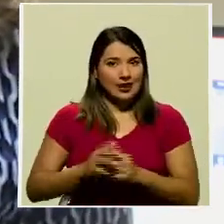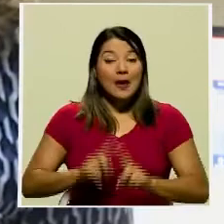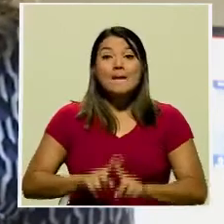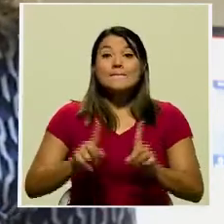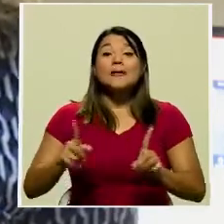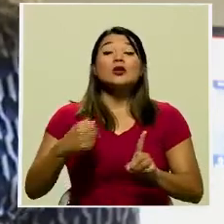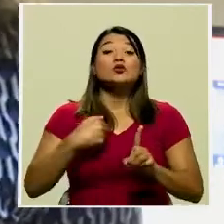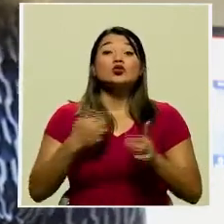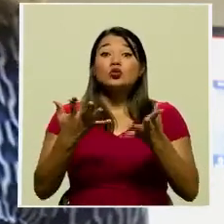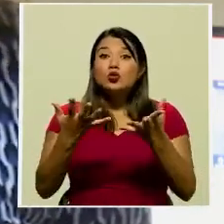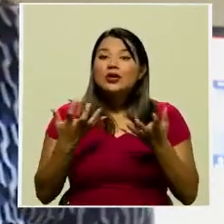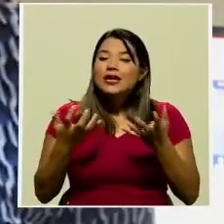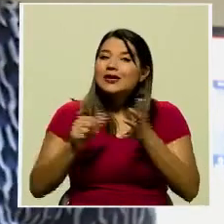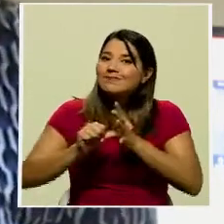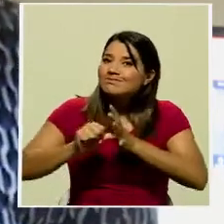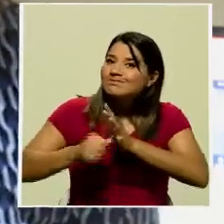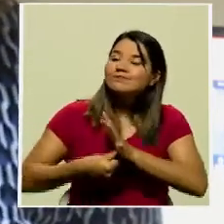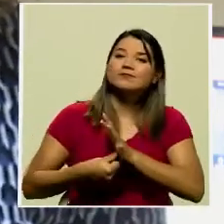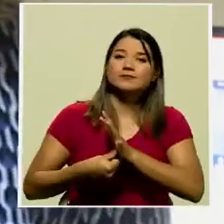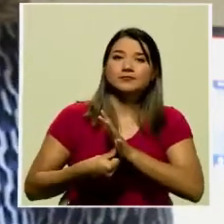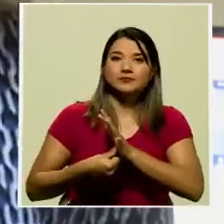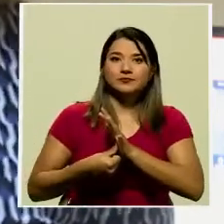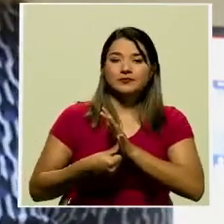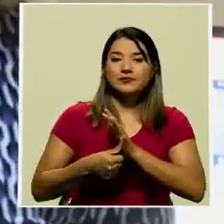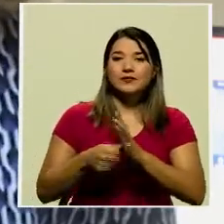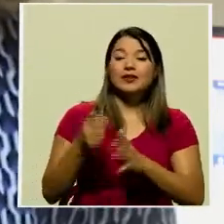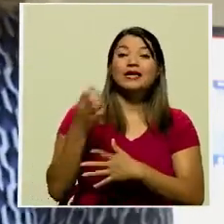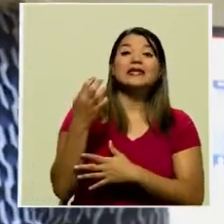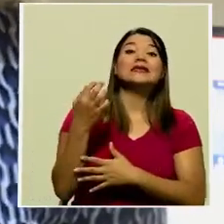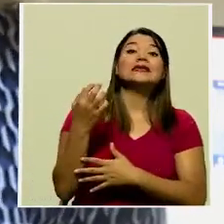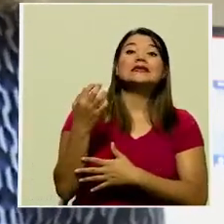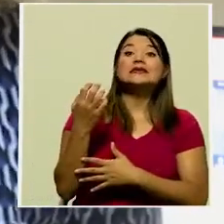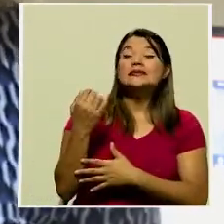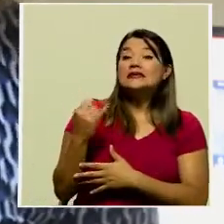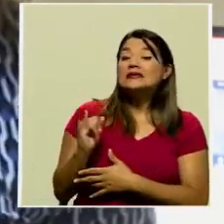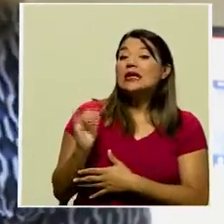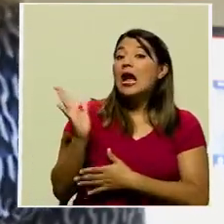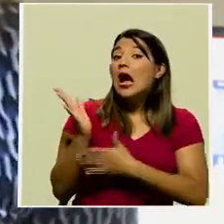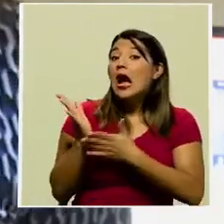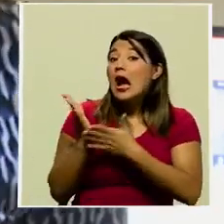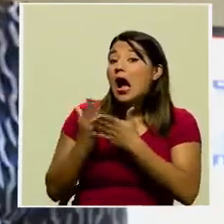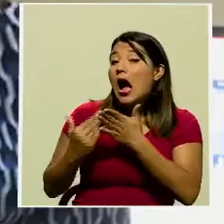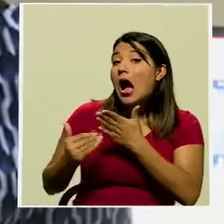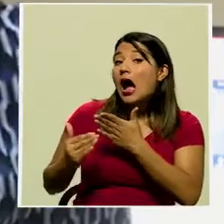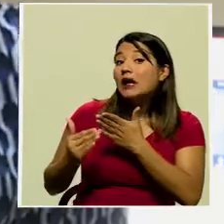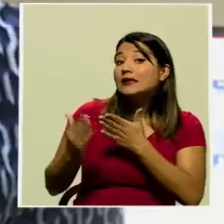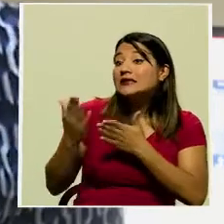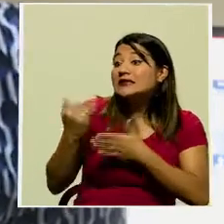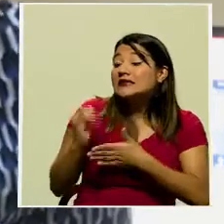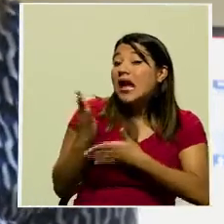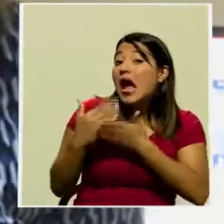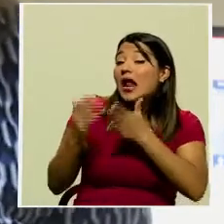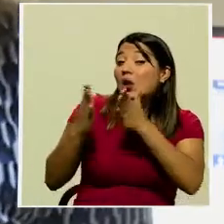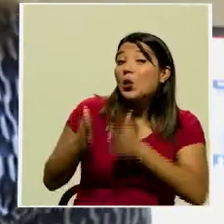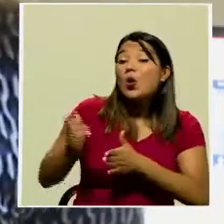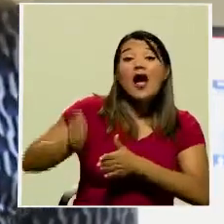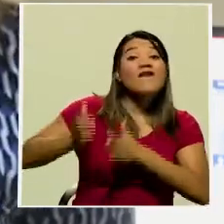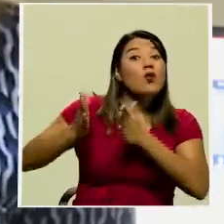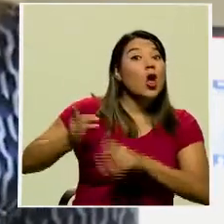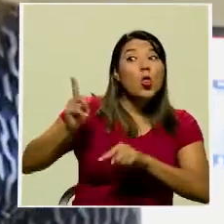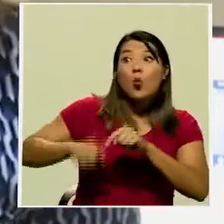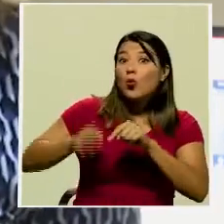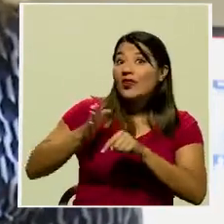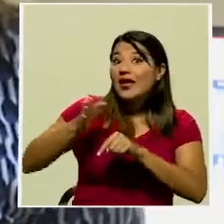es que la no presentación de uno de nuestros procuradores, la afectación es para el Estado y